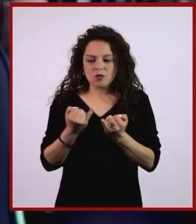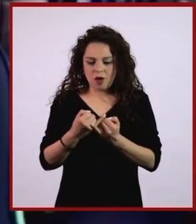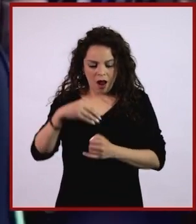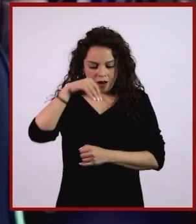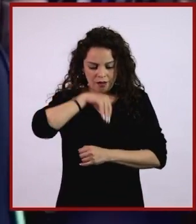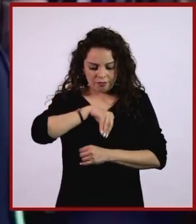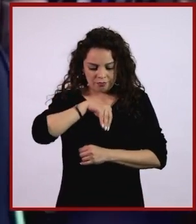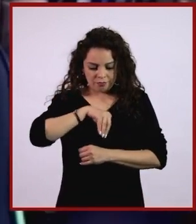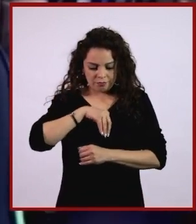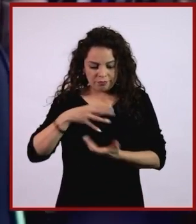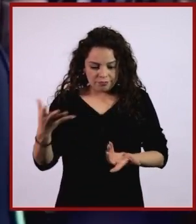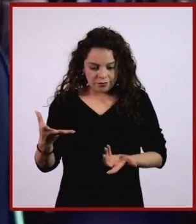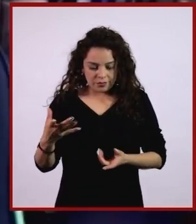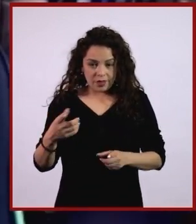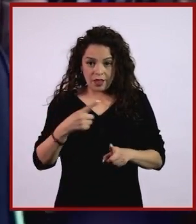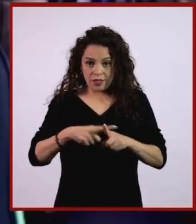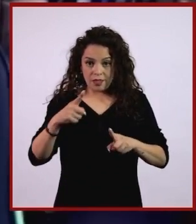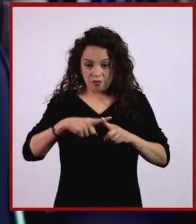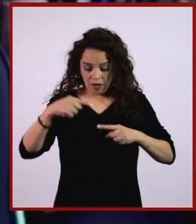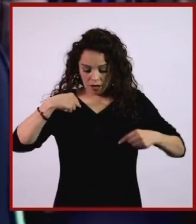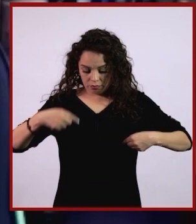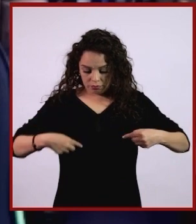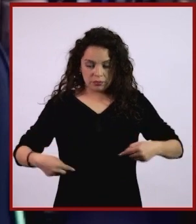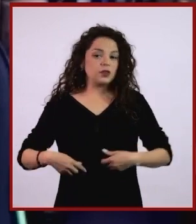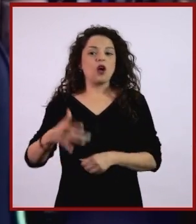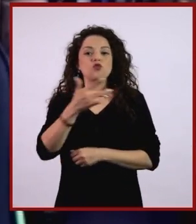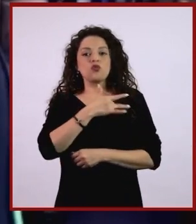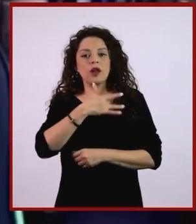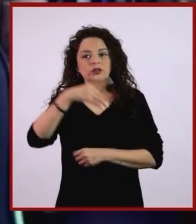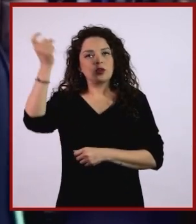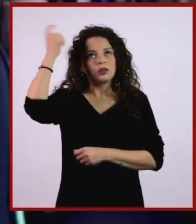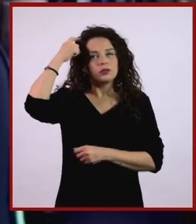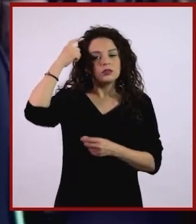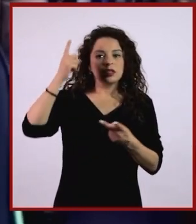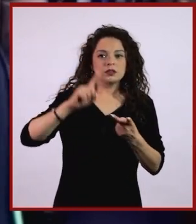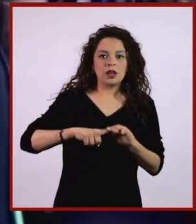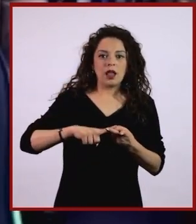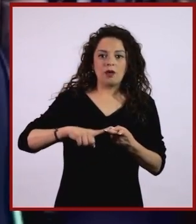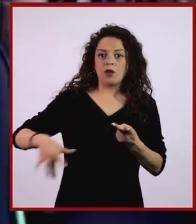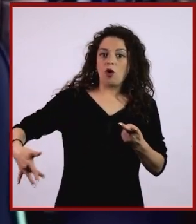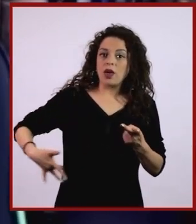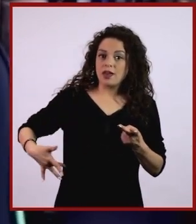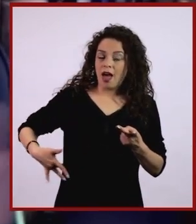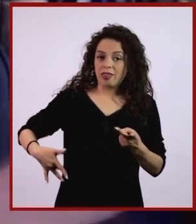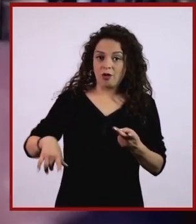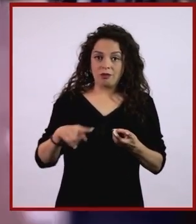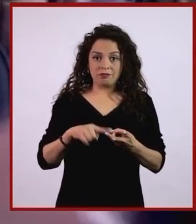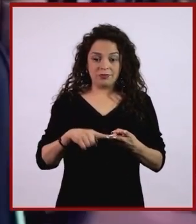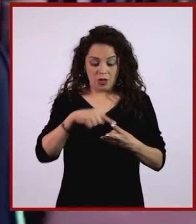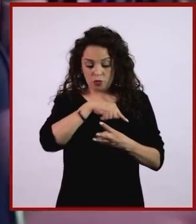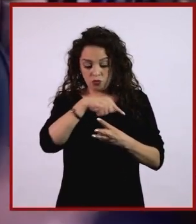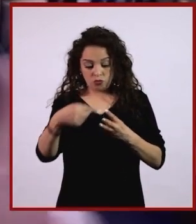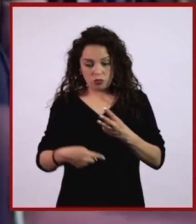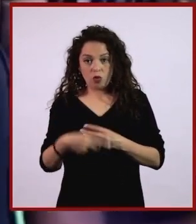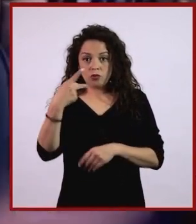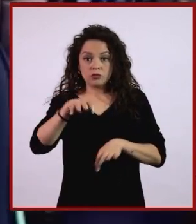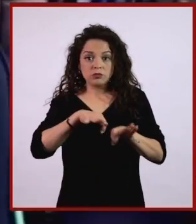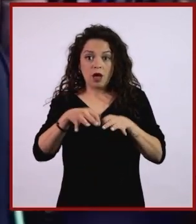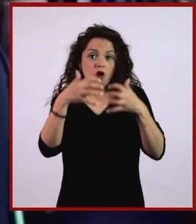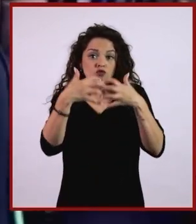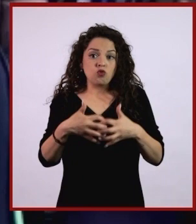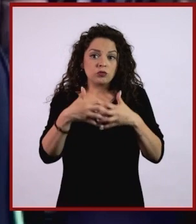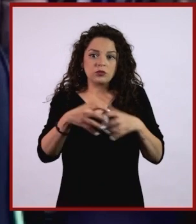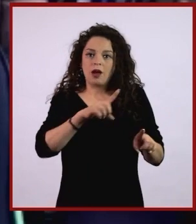los organismos. En los organismos, pues nuestros diferentes órganos, nuestro corazón, nuestro cerebro, nuestro hígado, realizan todos, cada